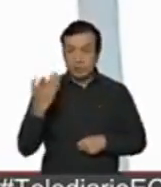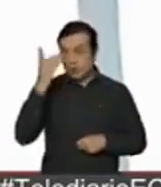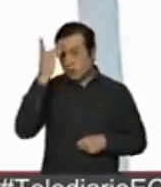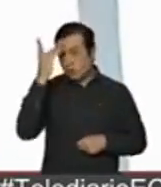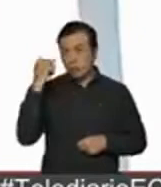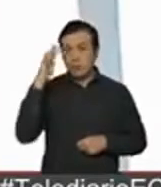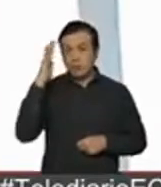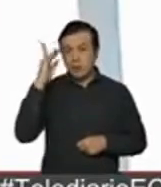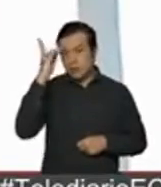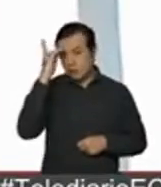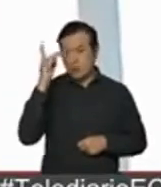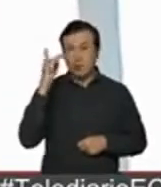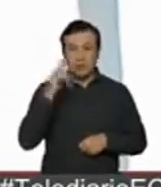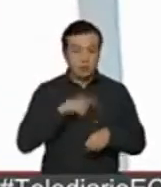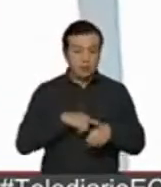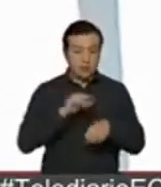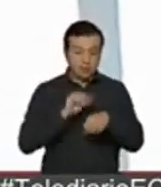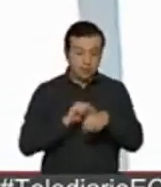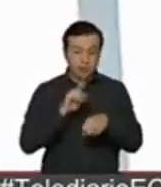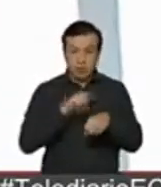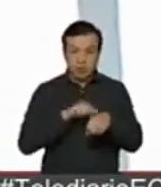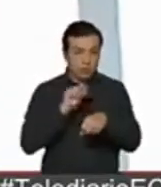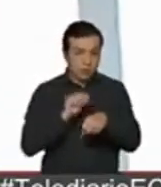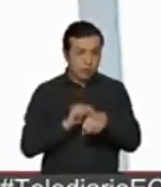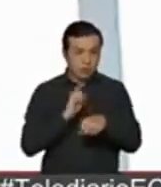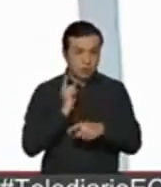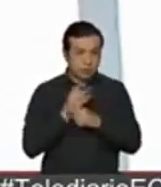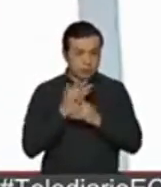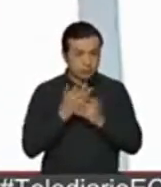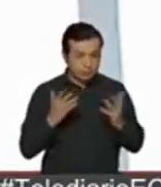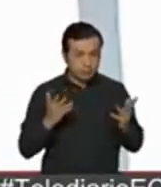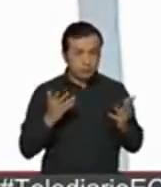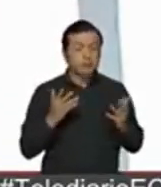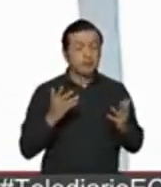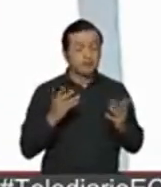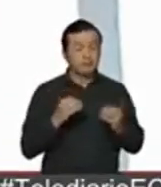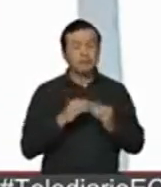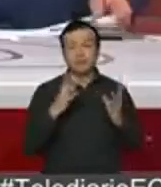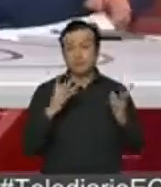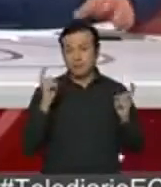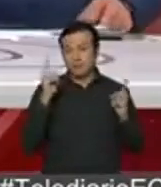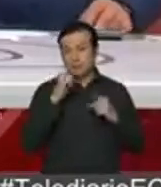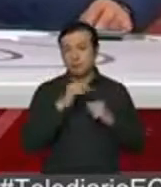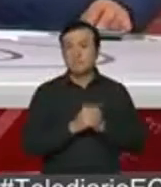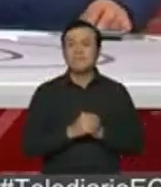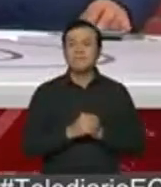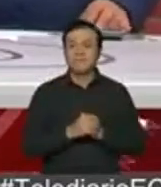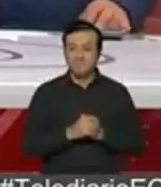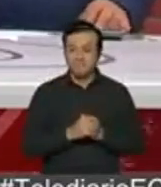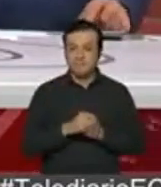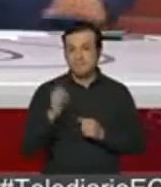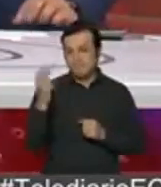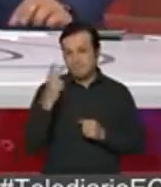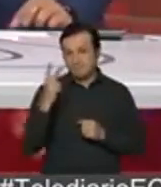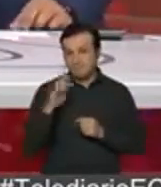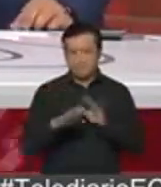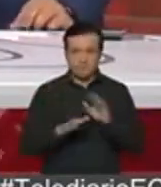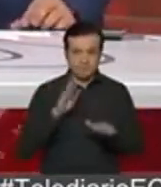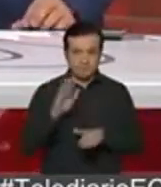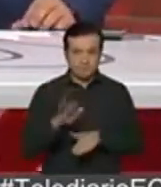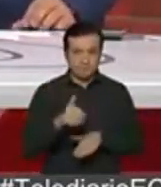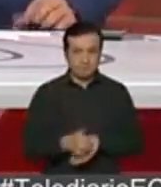corresponde a una deuda de corto plazo, es un esfuerzo fiscal importante. De acuerdo, economista. El otro paso que usted sugiere